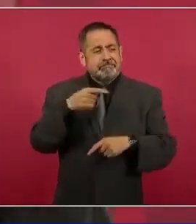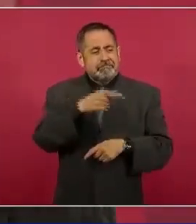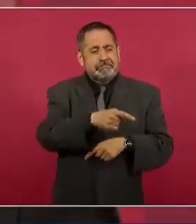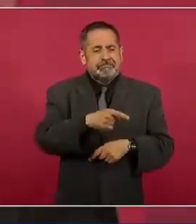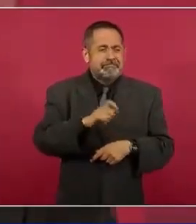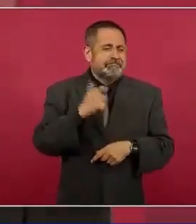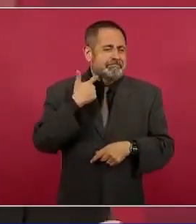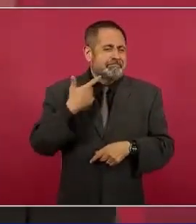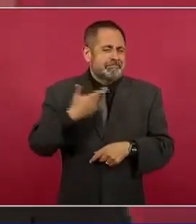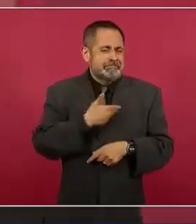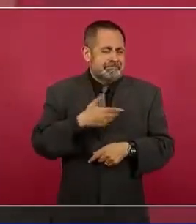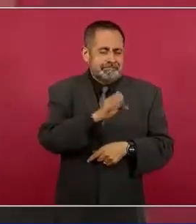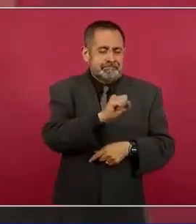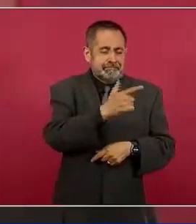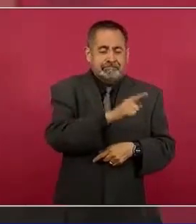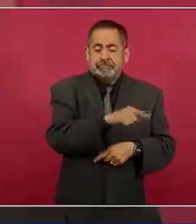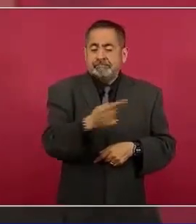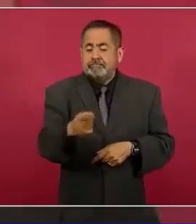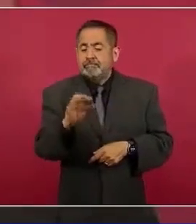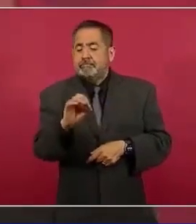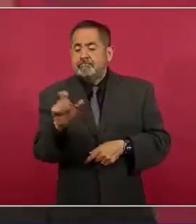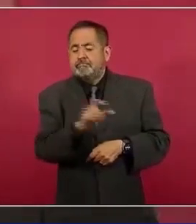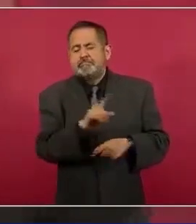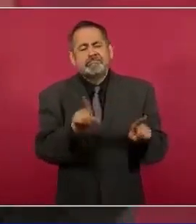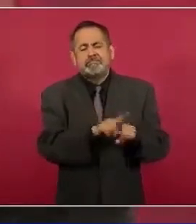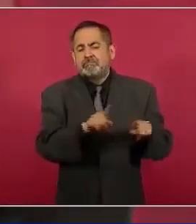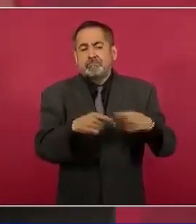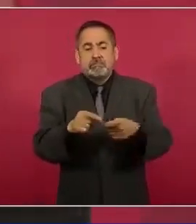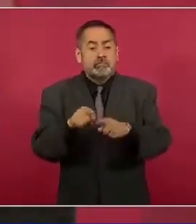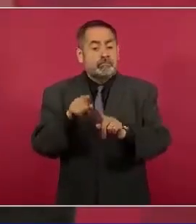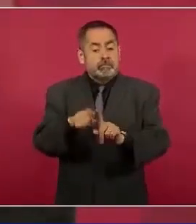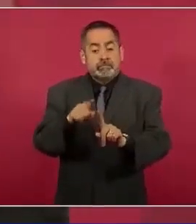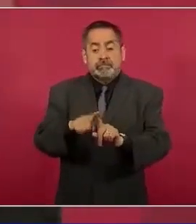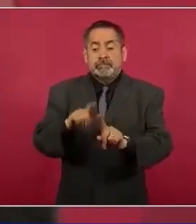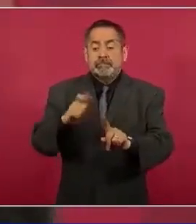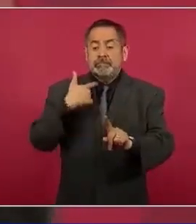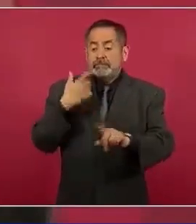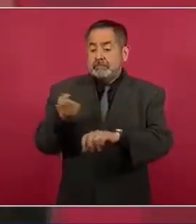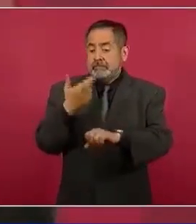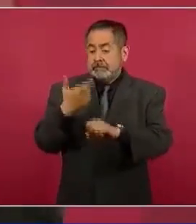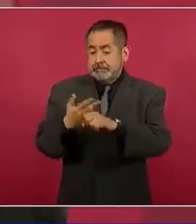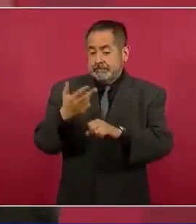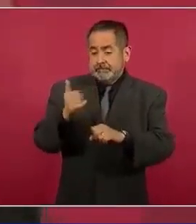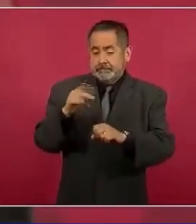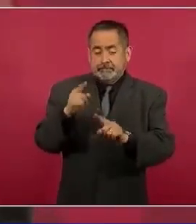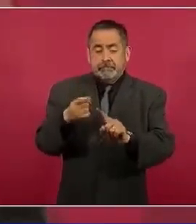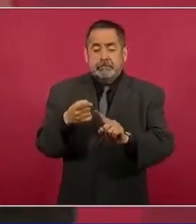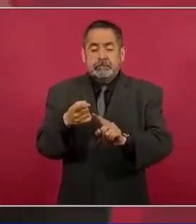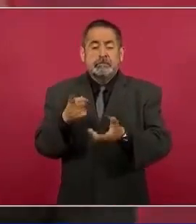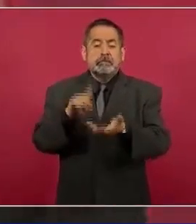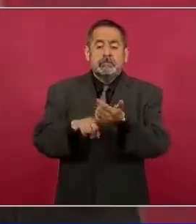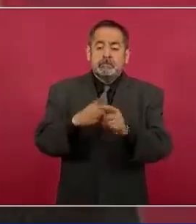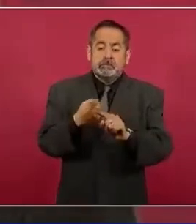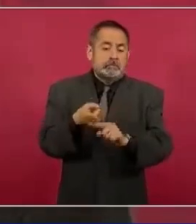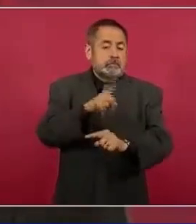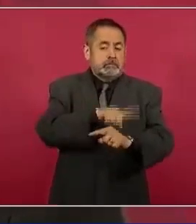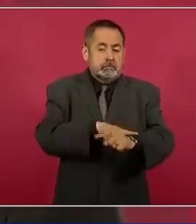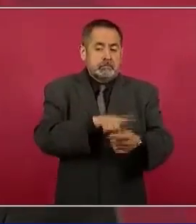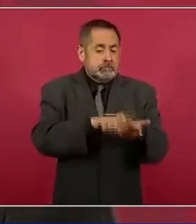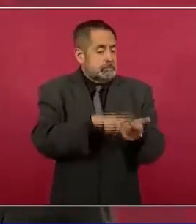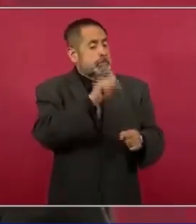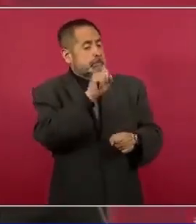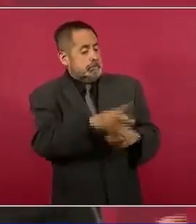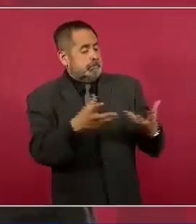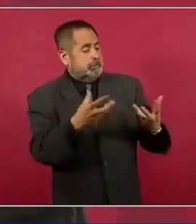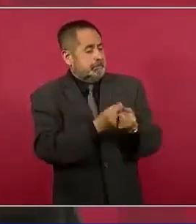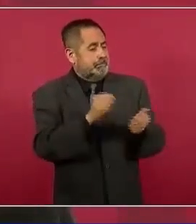el secretario de Hacienda de Fox había estado de subsecretario de Hacienda de Salinas,